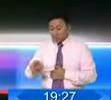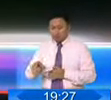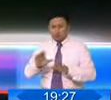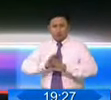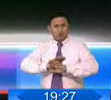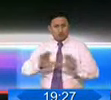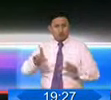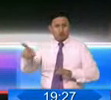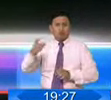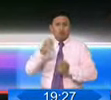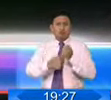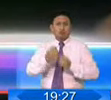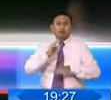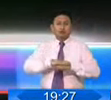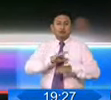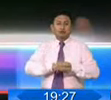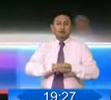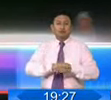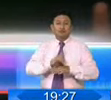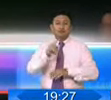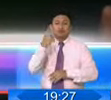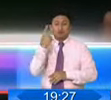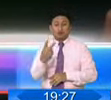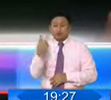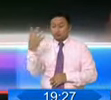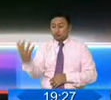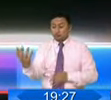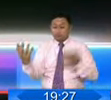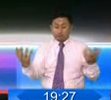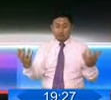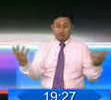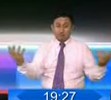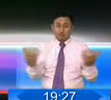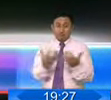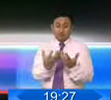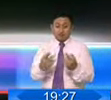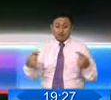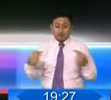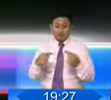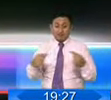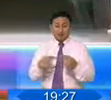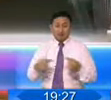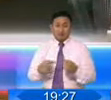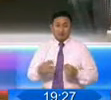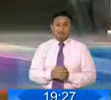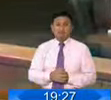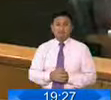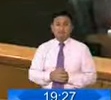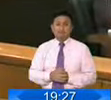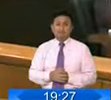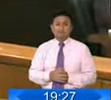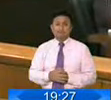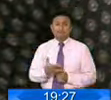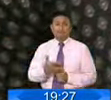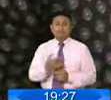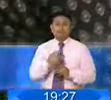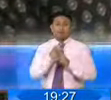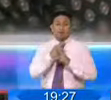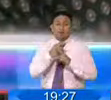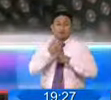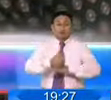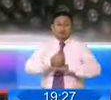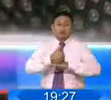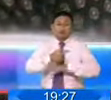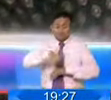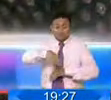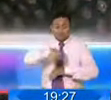crisis se producen porque hay dos lados que están actuando a espaldas del interés de la ciudad. La respuesta de los actuales representantes de la